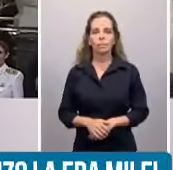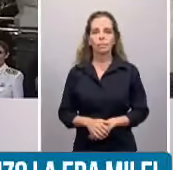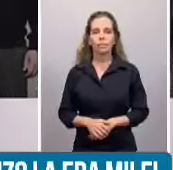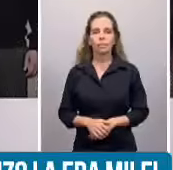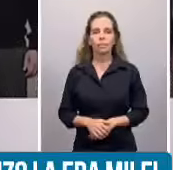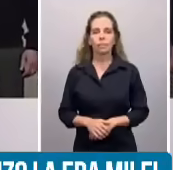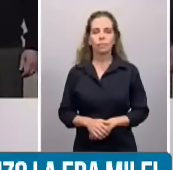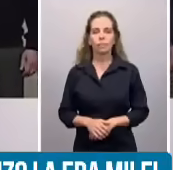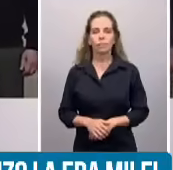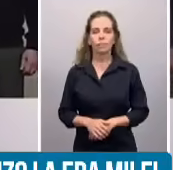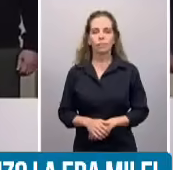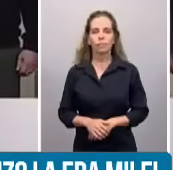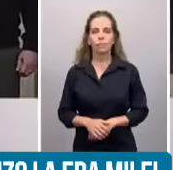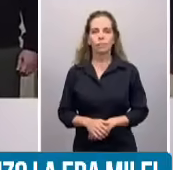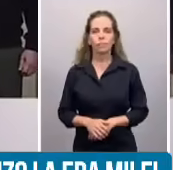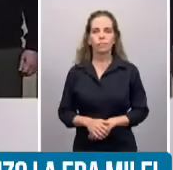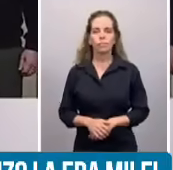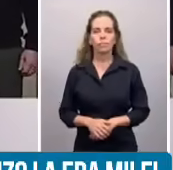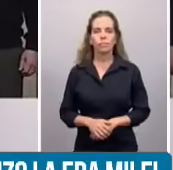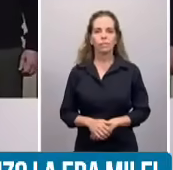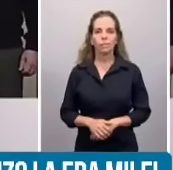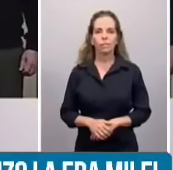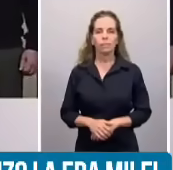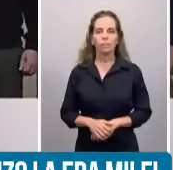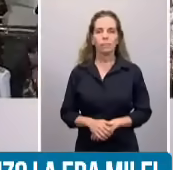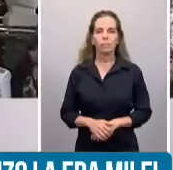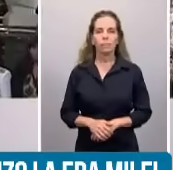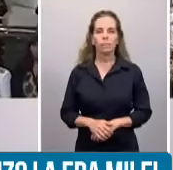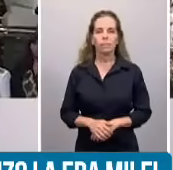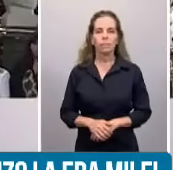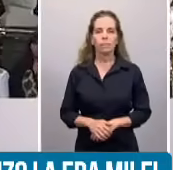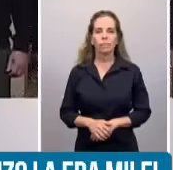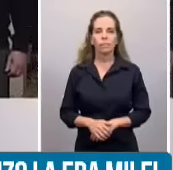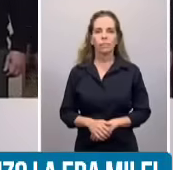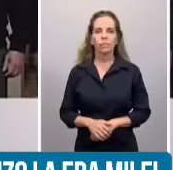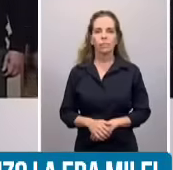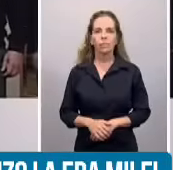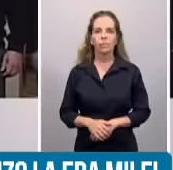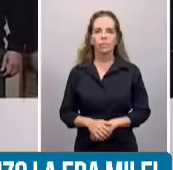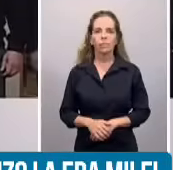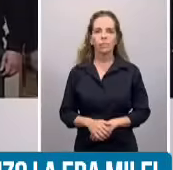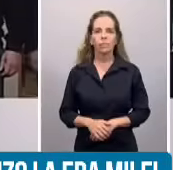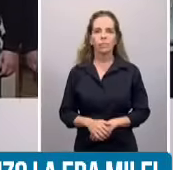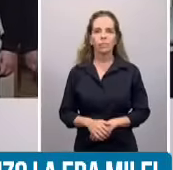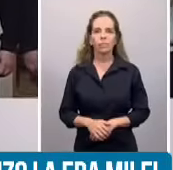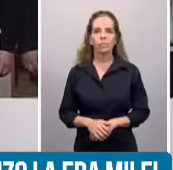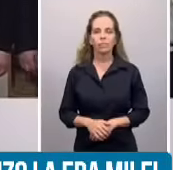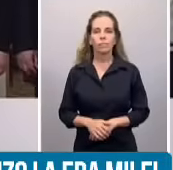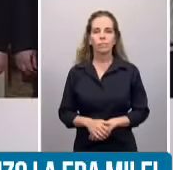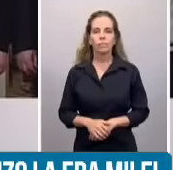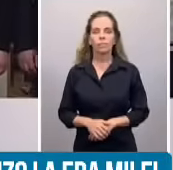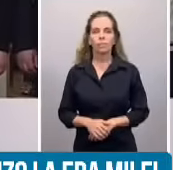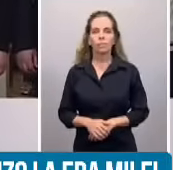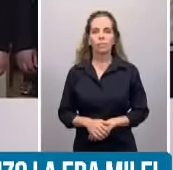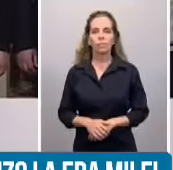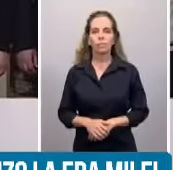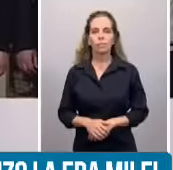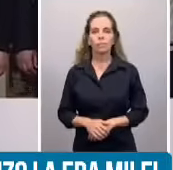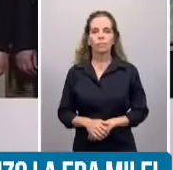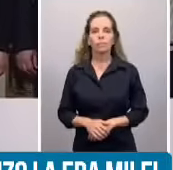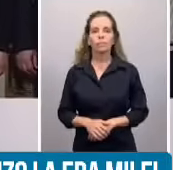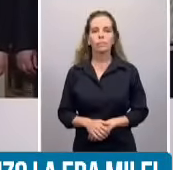que se sacan también, sí, es importante. Sí, o sea, no creo que porque los que estén a la derecha, vos decís, de Milei son... No, al revés. Me parece Milei que a